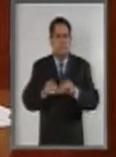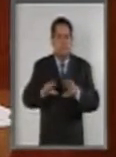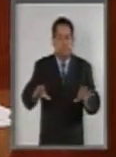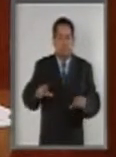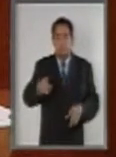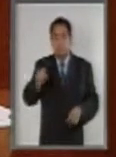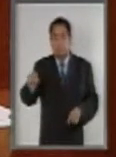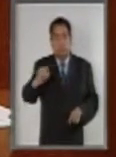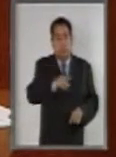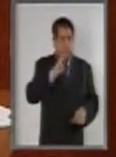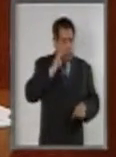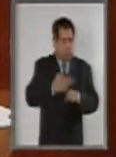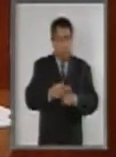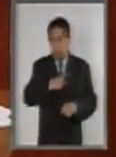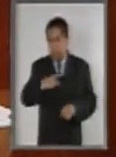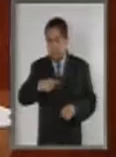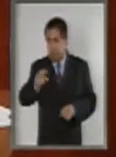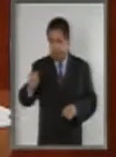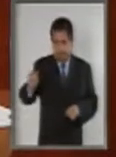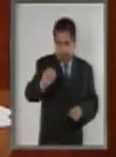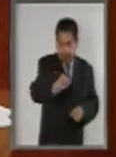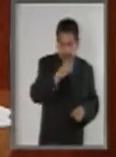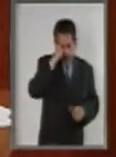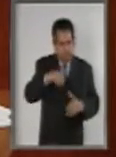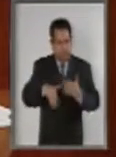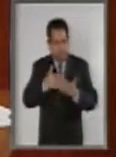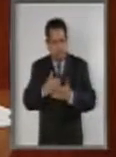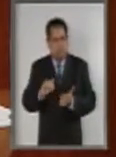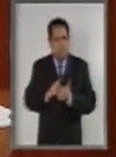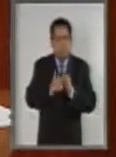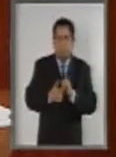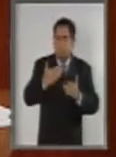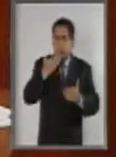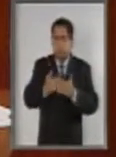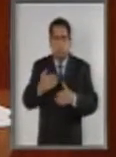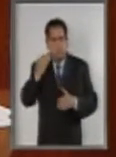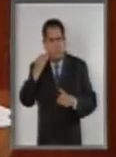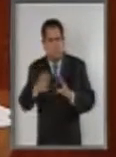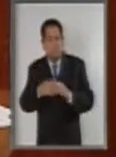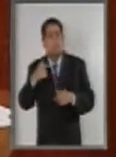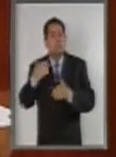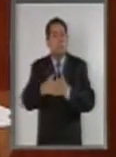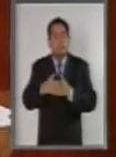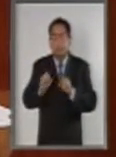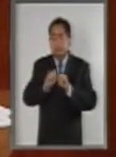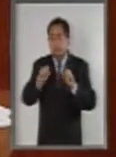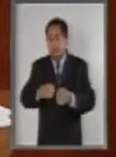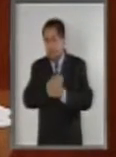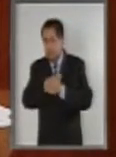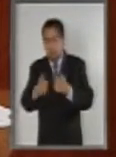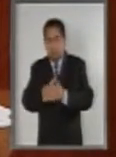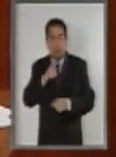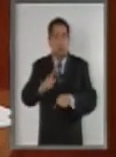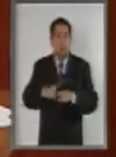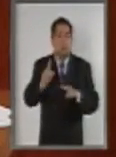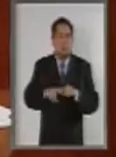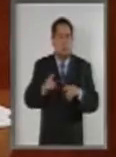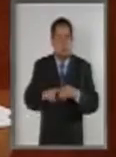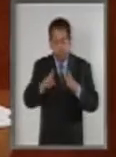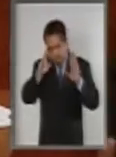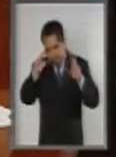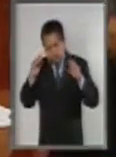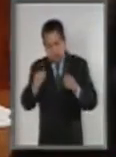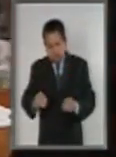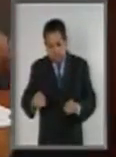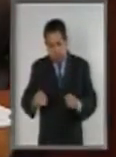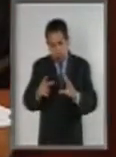derechos y obligaciones para transitar hacia un régimen donde el sistema educativo nacional se centre en el ejercicio